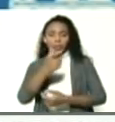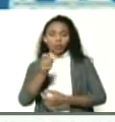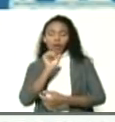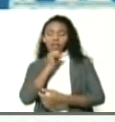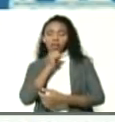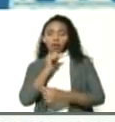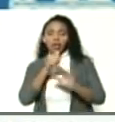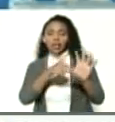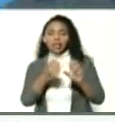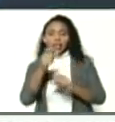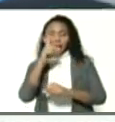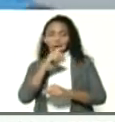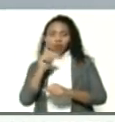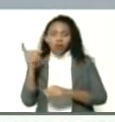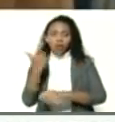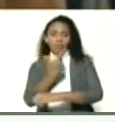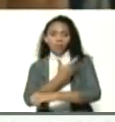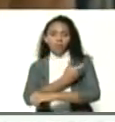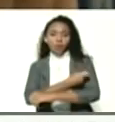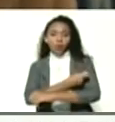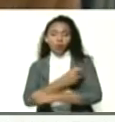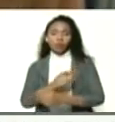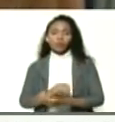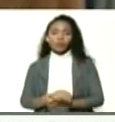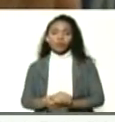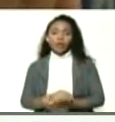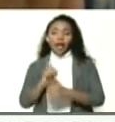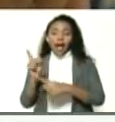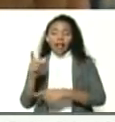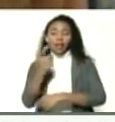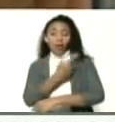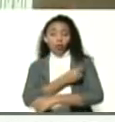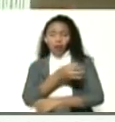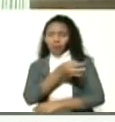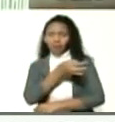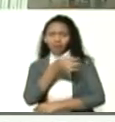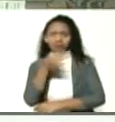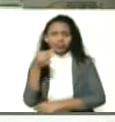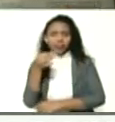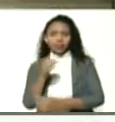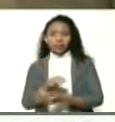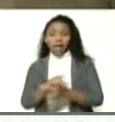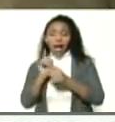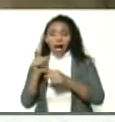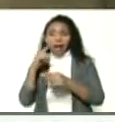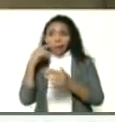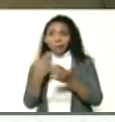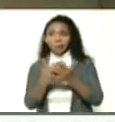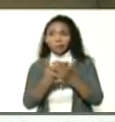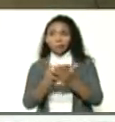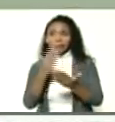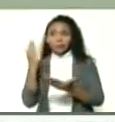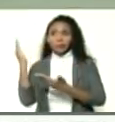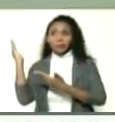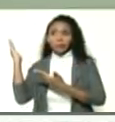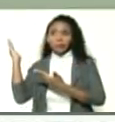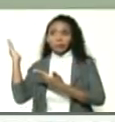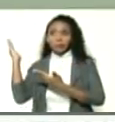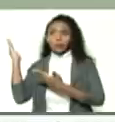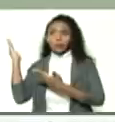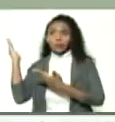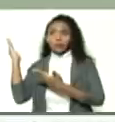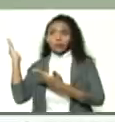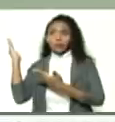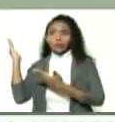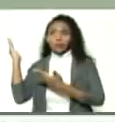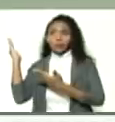de 60 años con la vacuna Sputnik V, que es una vacuna muy efectiva. Ahí están, a nuestros abuelos, a nuestras